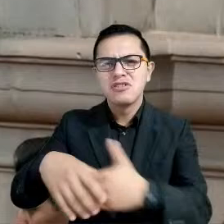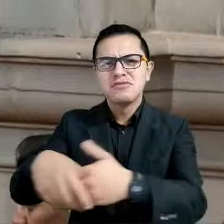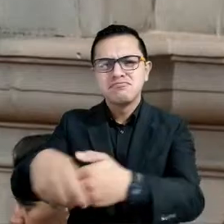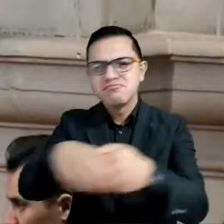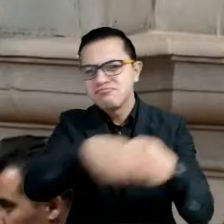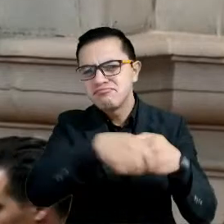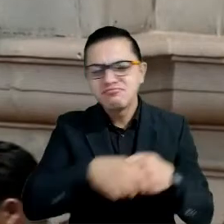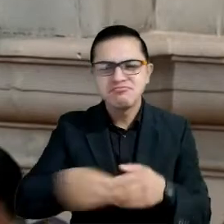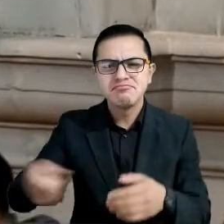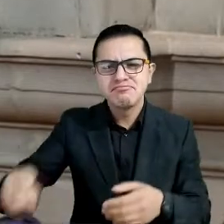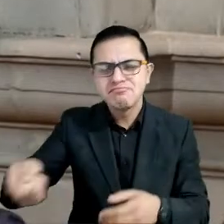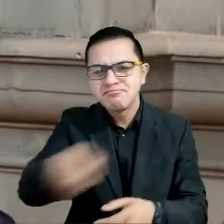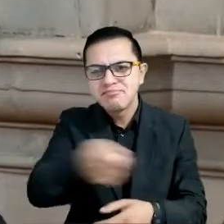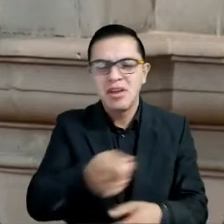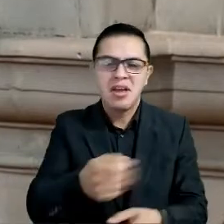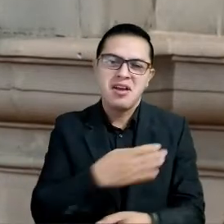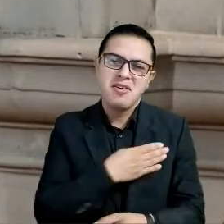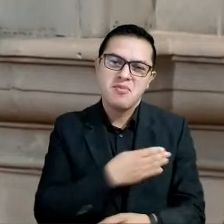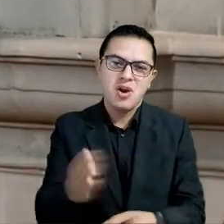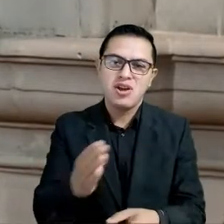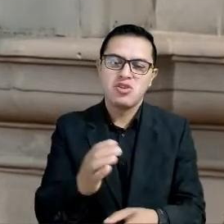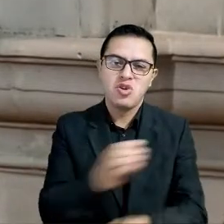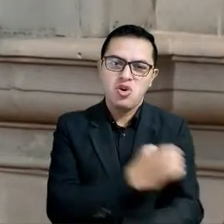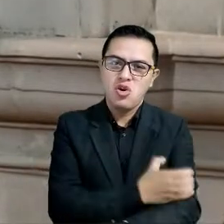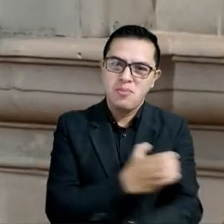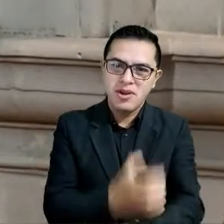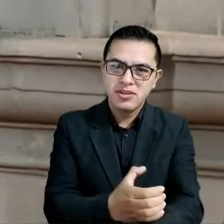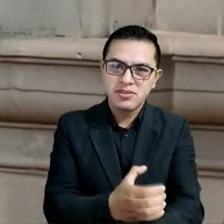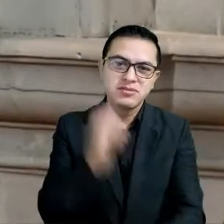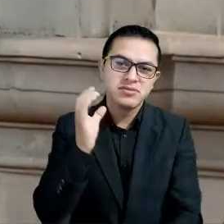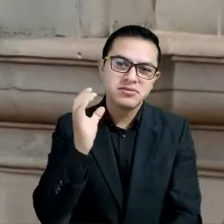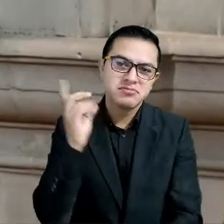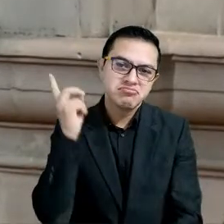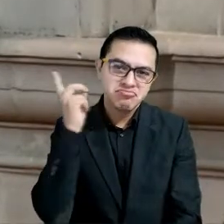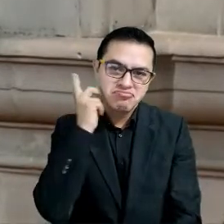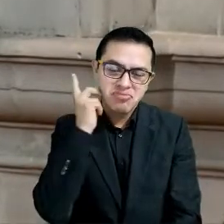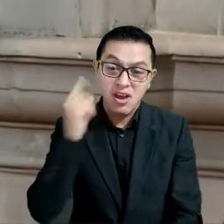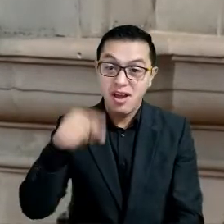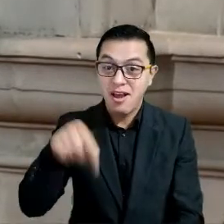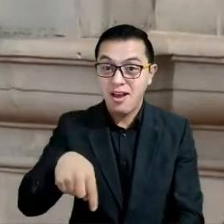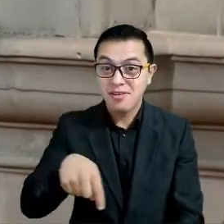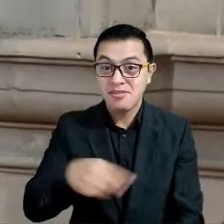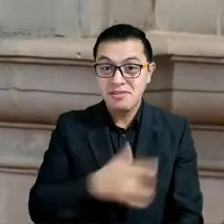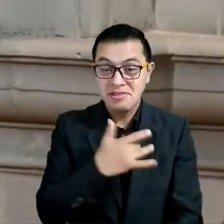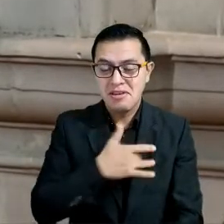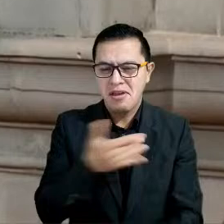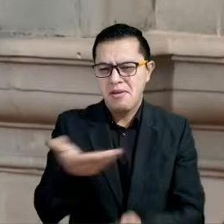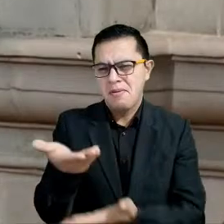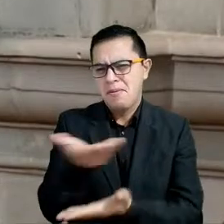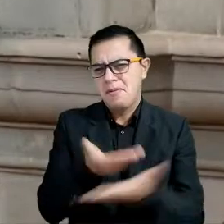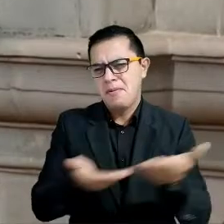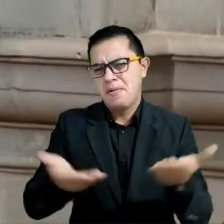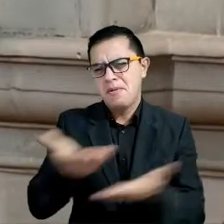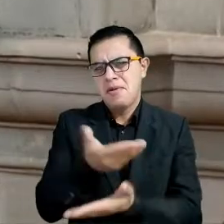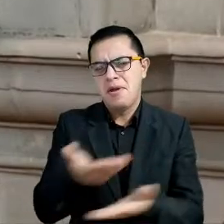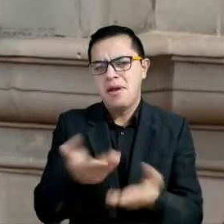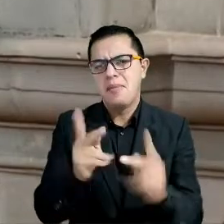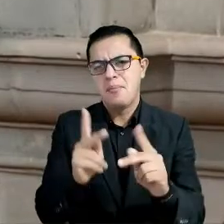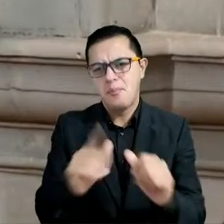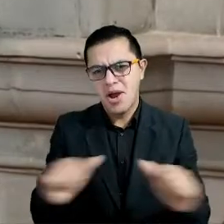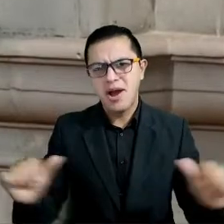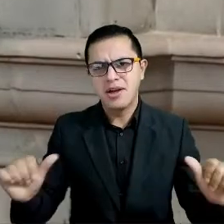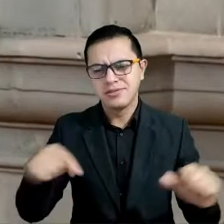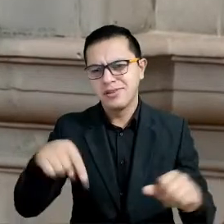compañeros legisladores, que se respire ambiente, diríamos, de armonía en este